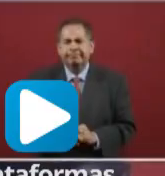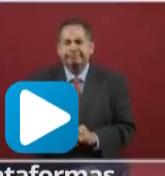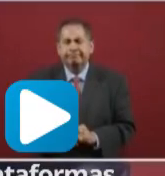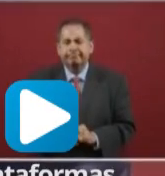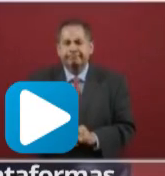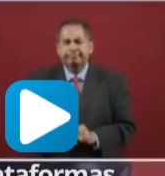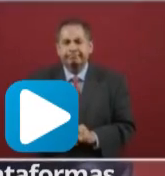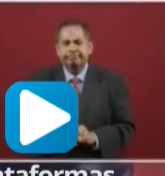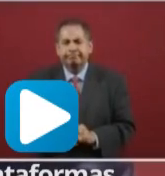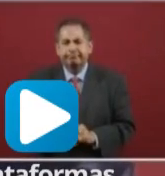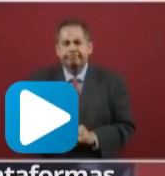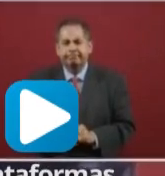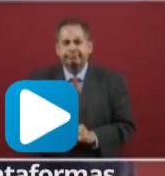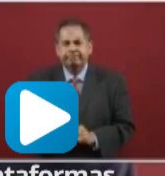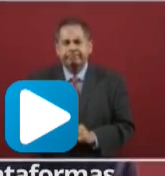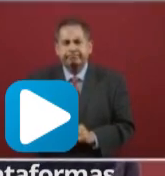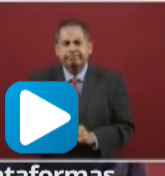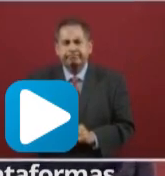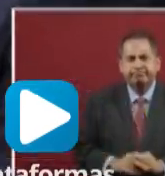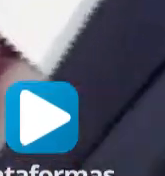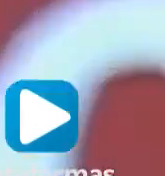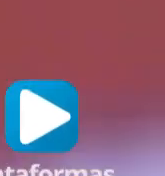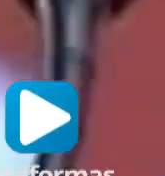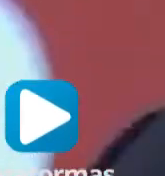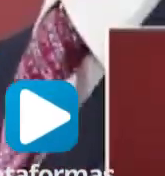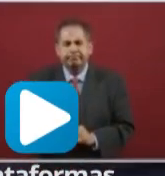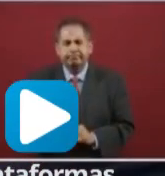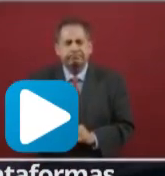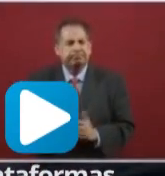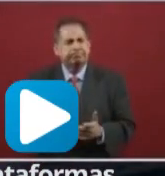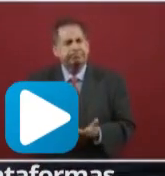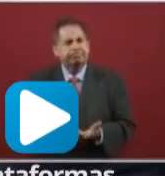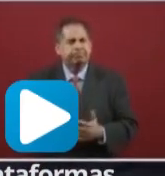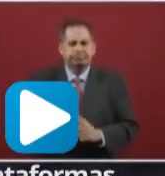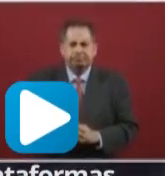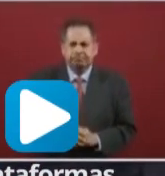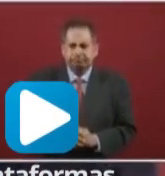esto, pero llamó a recordarlo como amor eterno. Es